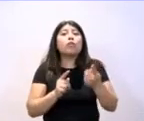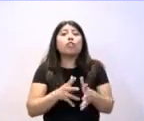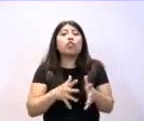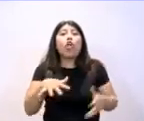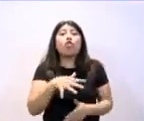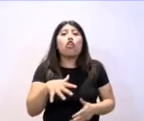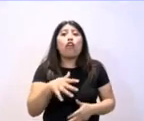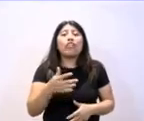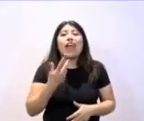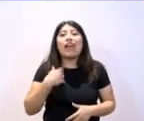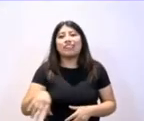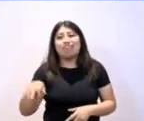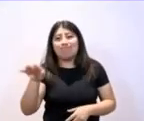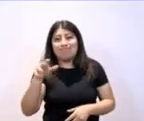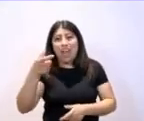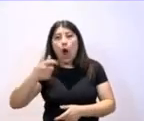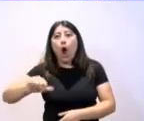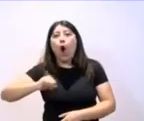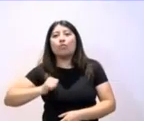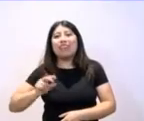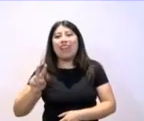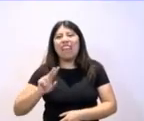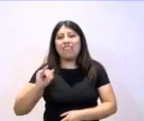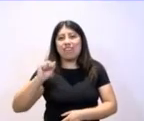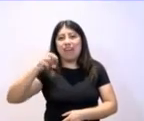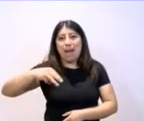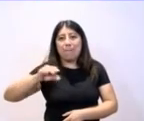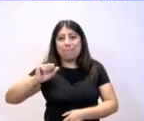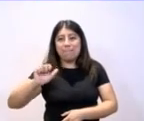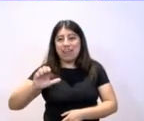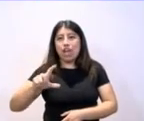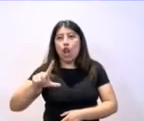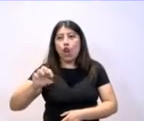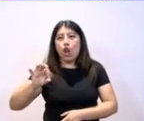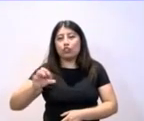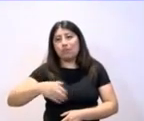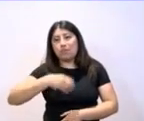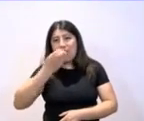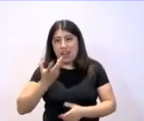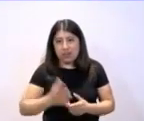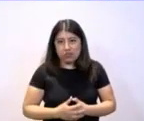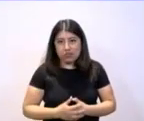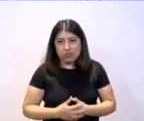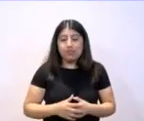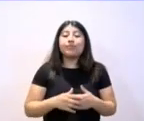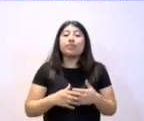Viamel Dos Manzanos. Gracias, señora Moreno.